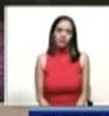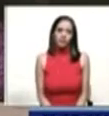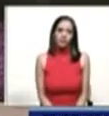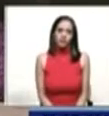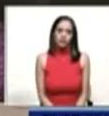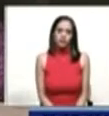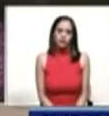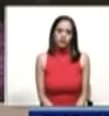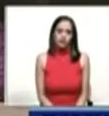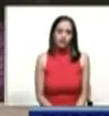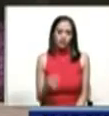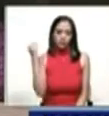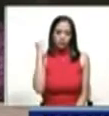también.